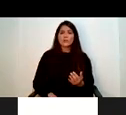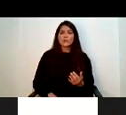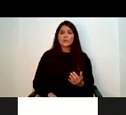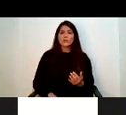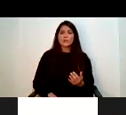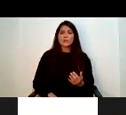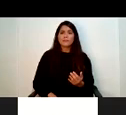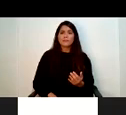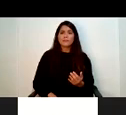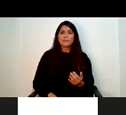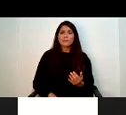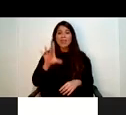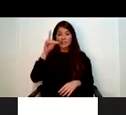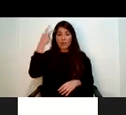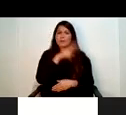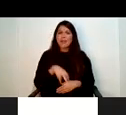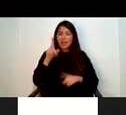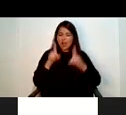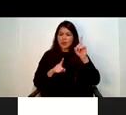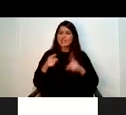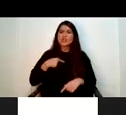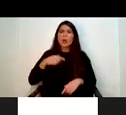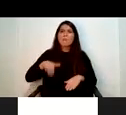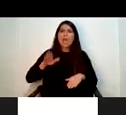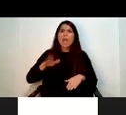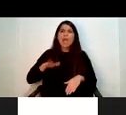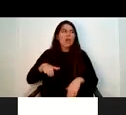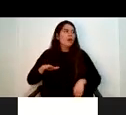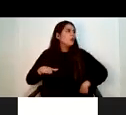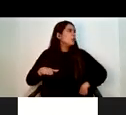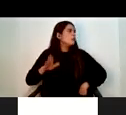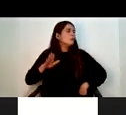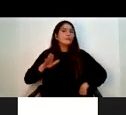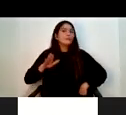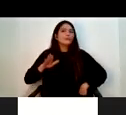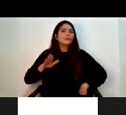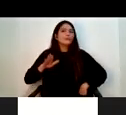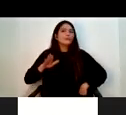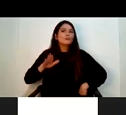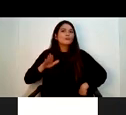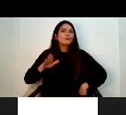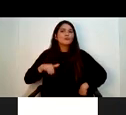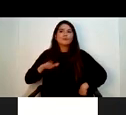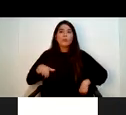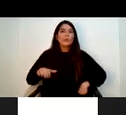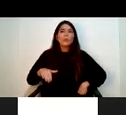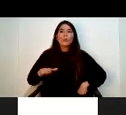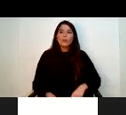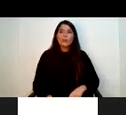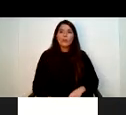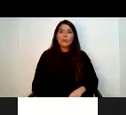propios comportamientos estereotipados. Y algunos estudiantes me decían, profe, yo muevo el pie. Cuando estoy nervioso, muevo el